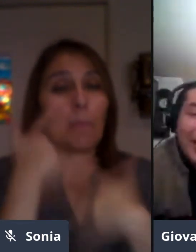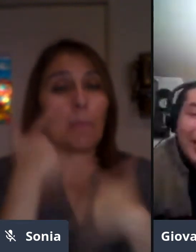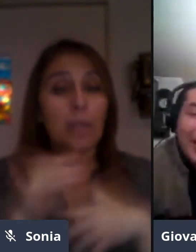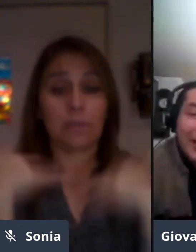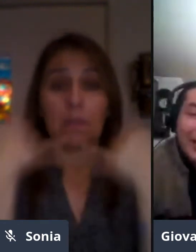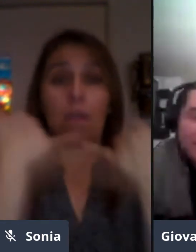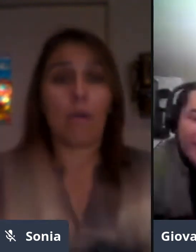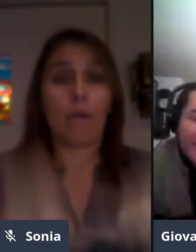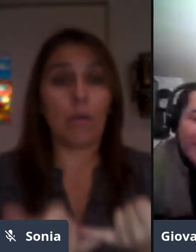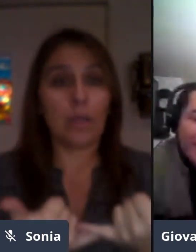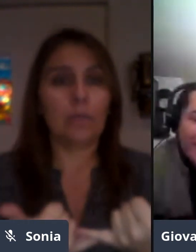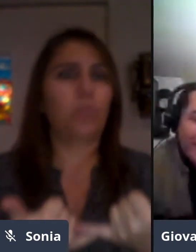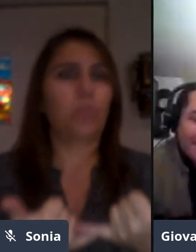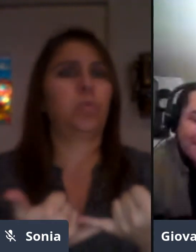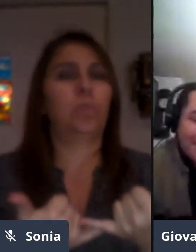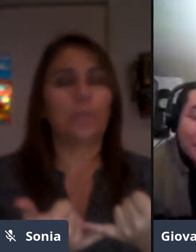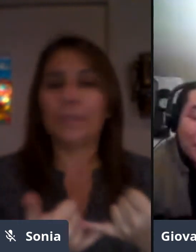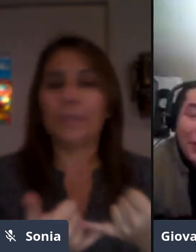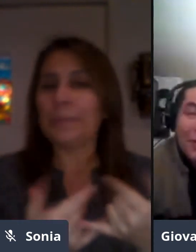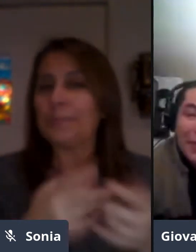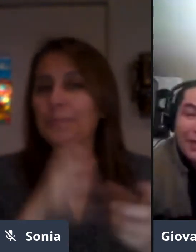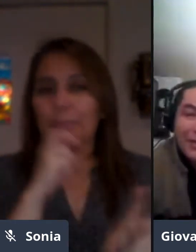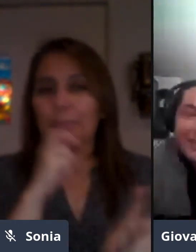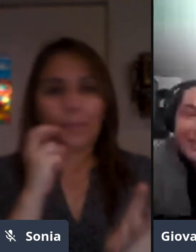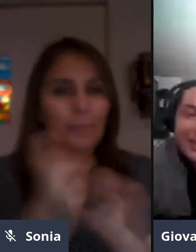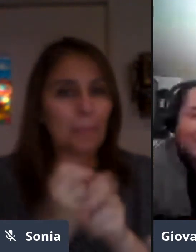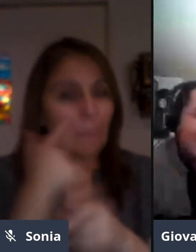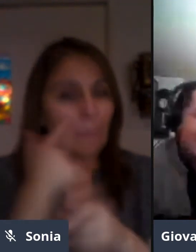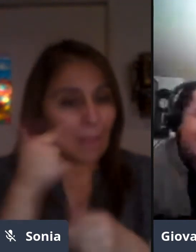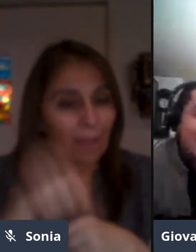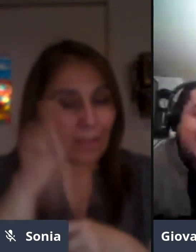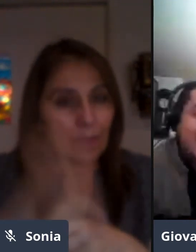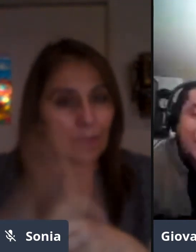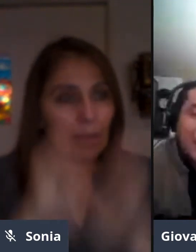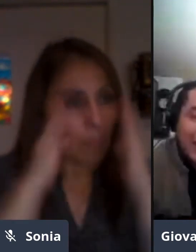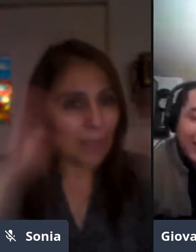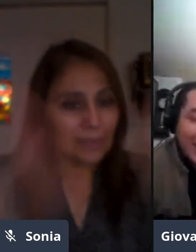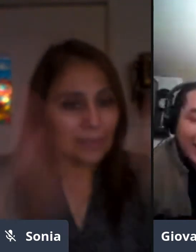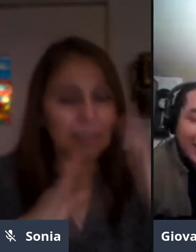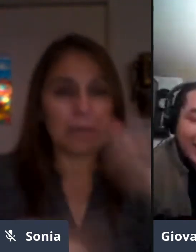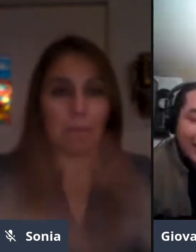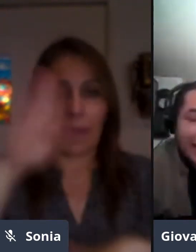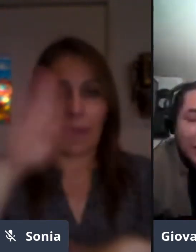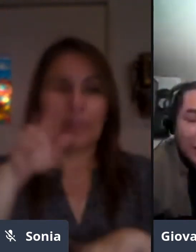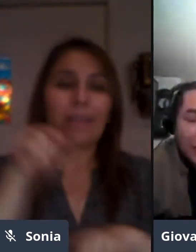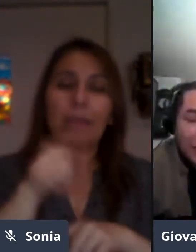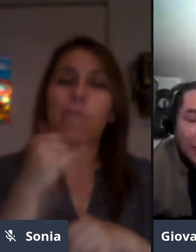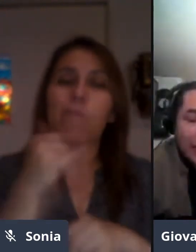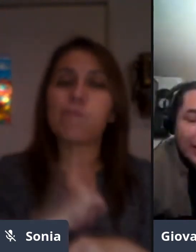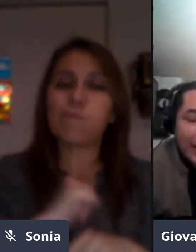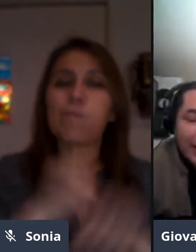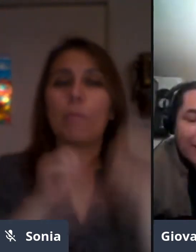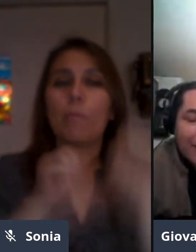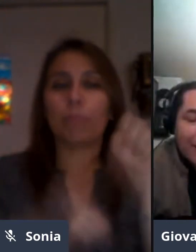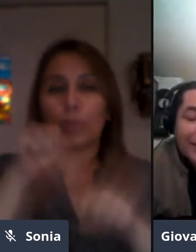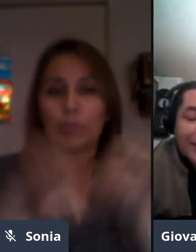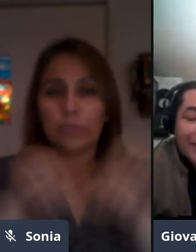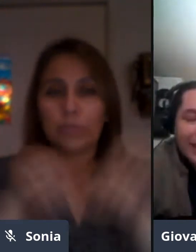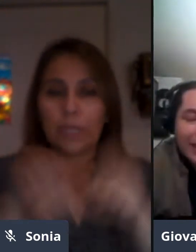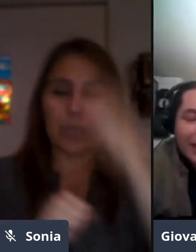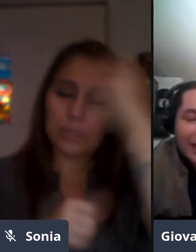más sobre el papel que empieza a tener esas posibilidades y creo que a veces